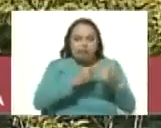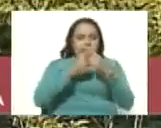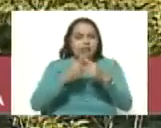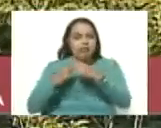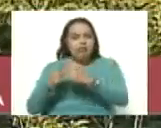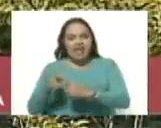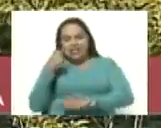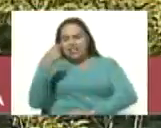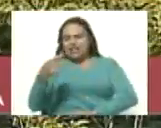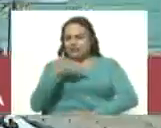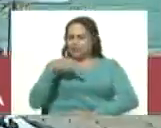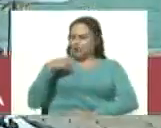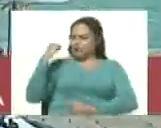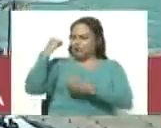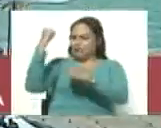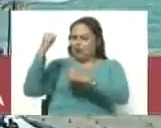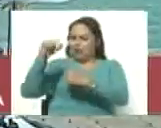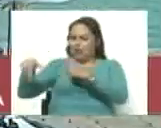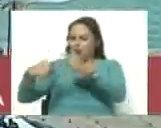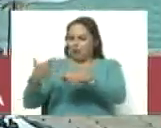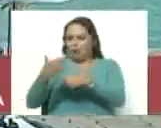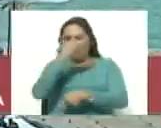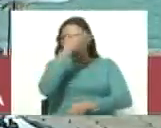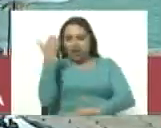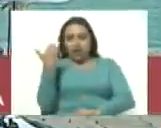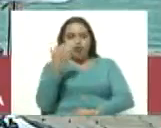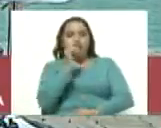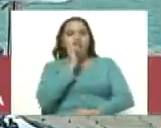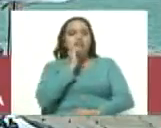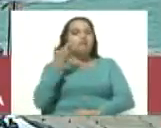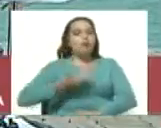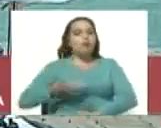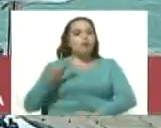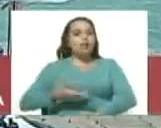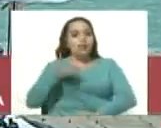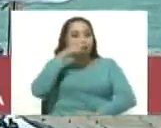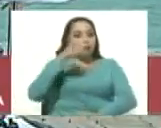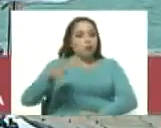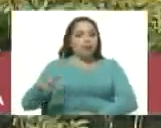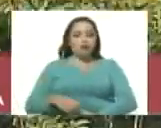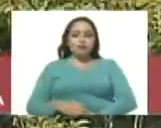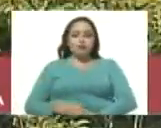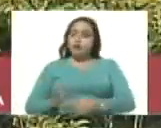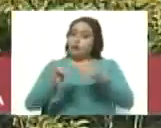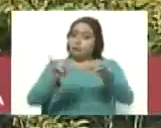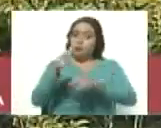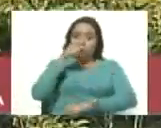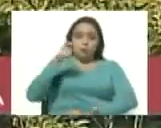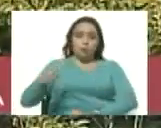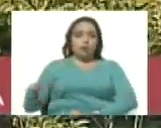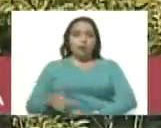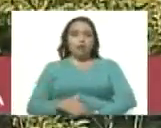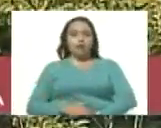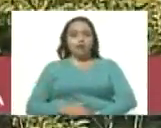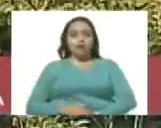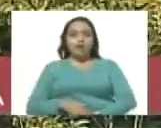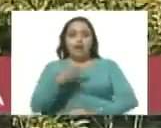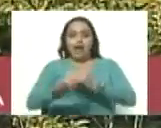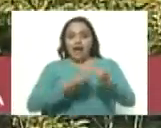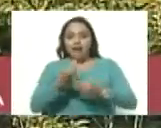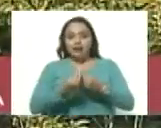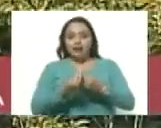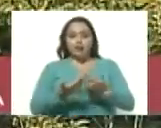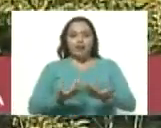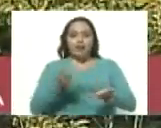esa sensación se olvidaron de un protagonista que en este pueblo este pueblo que es el descendiente de